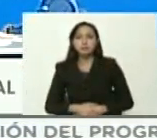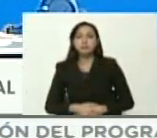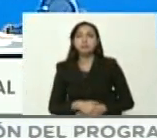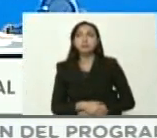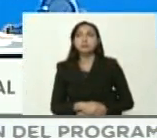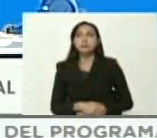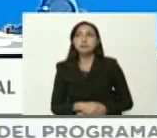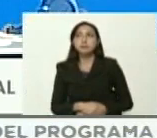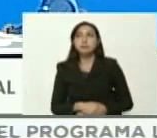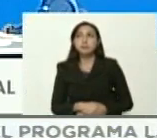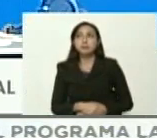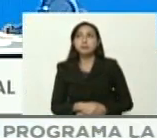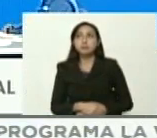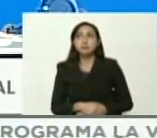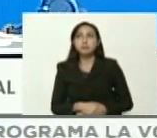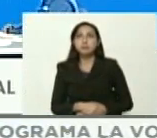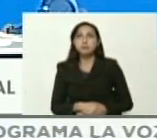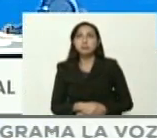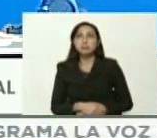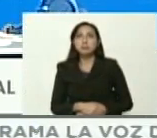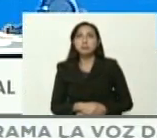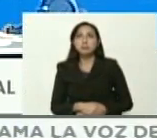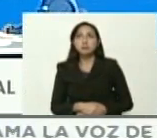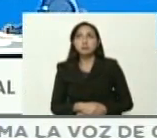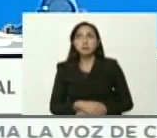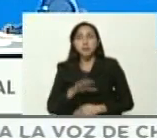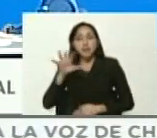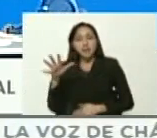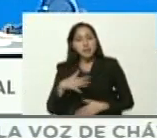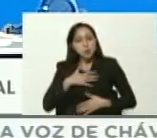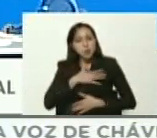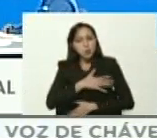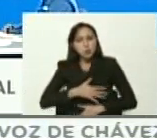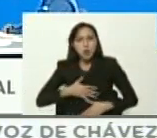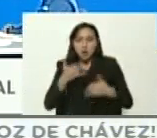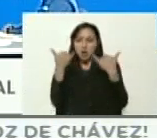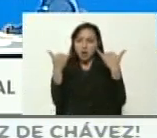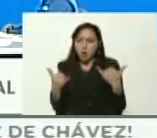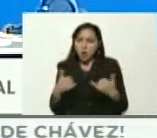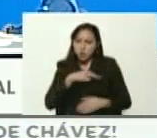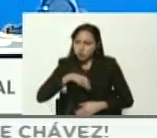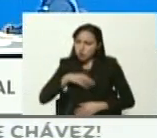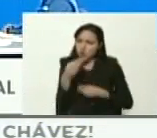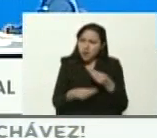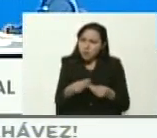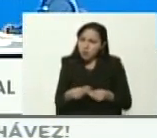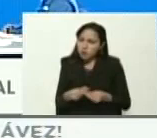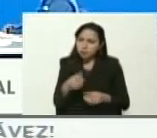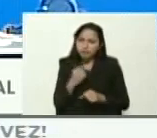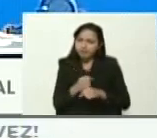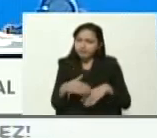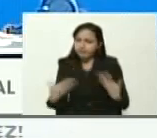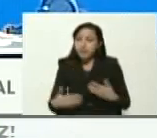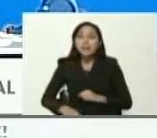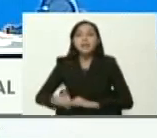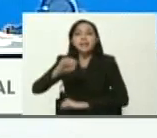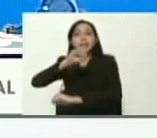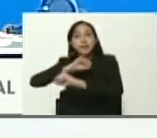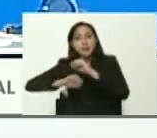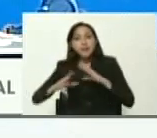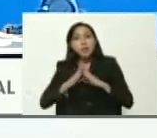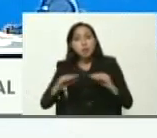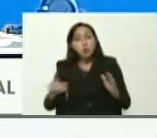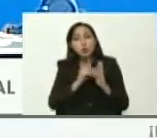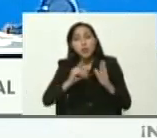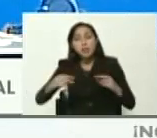significativamente lo que fue el estado de bienestar. Ahora, ¿qué hemos hecho nosotros en toda esta etapa? Defender los